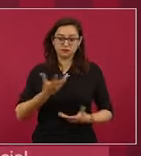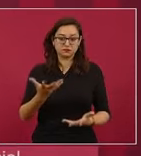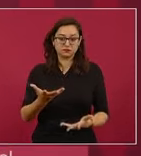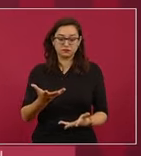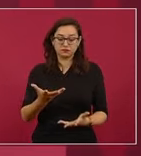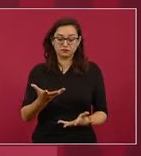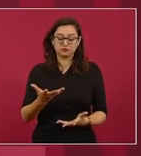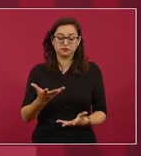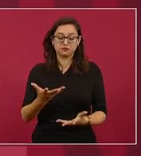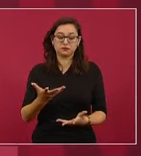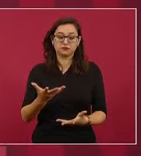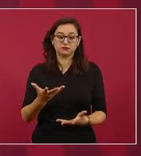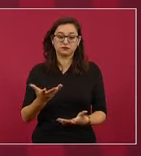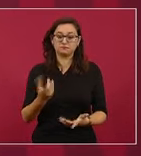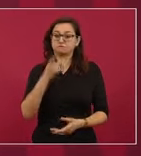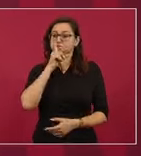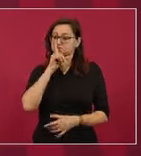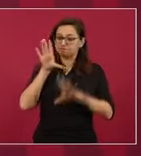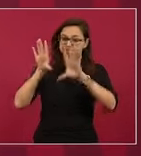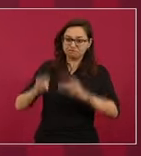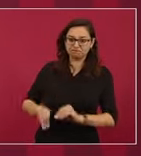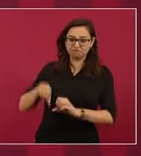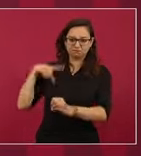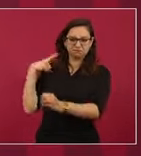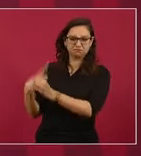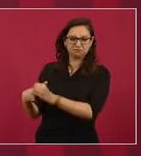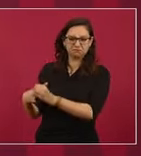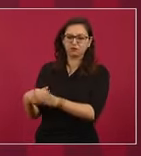y no deben de censurar.